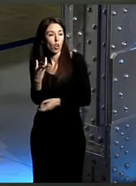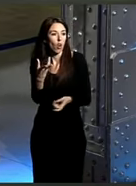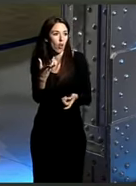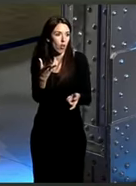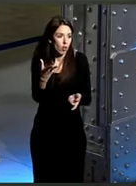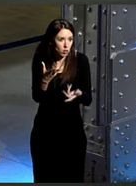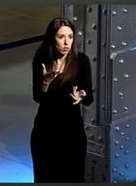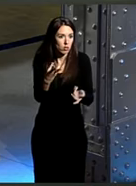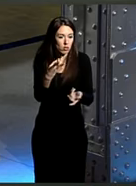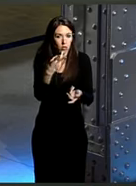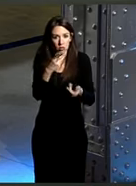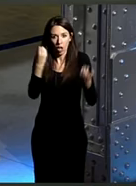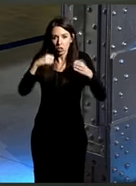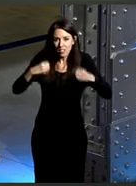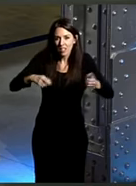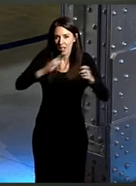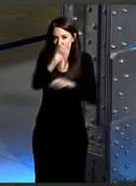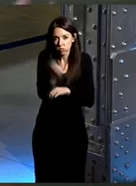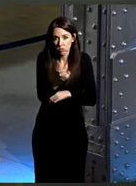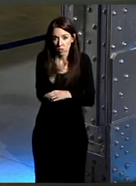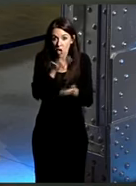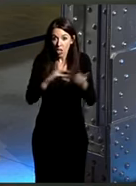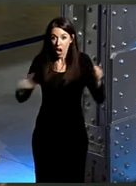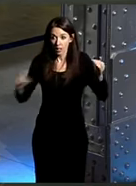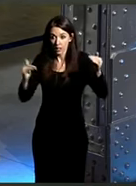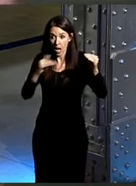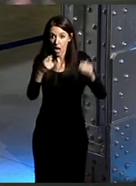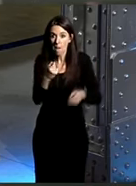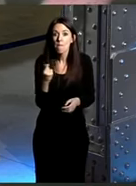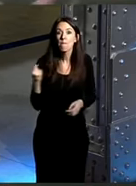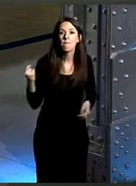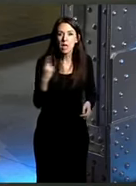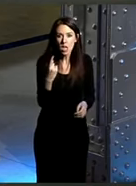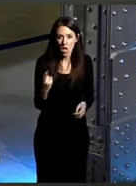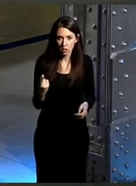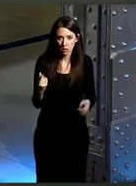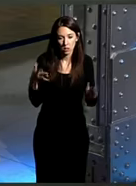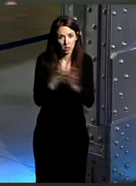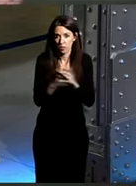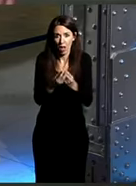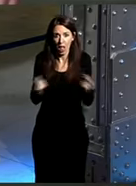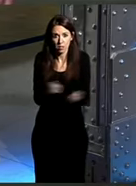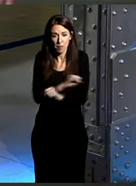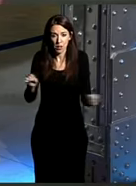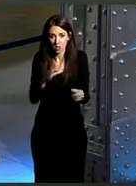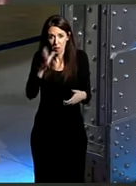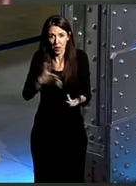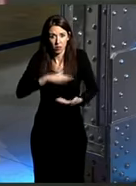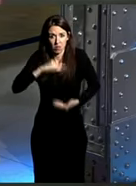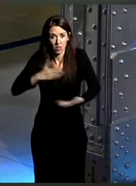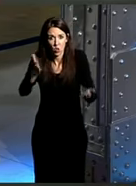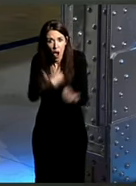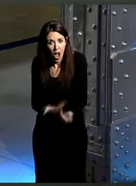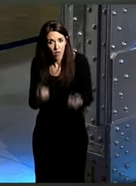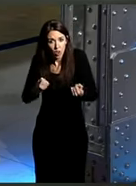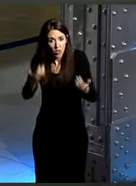trabajar con training, etcétera. Cuando se te vas de escala y empiezas a hablar de miles, ya se diluye todo, porque no tiene ninguna potencia